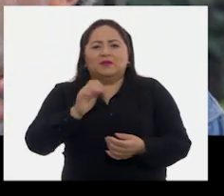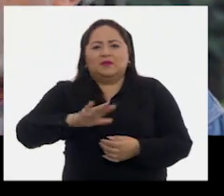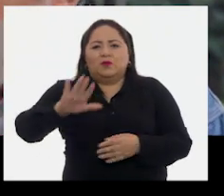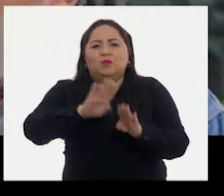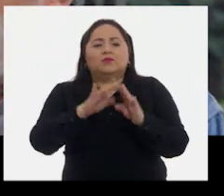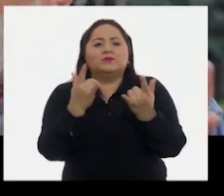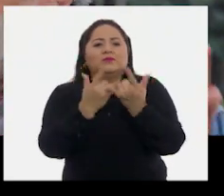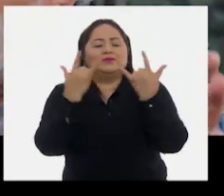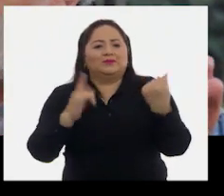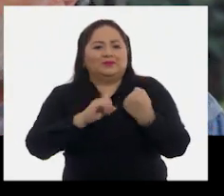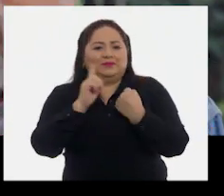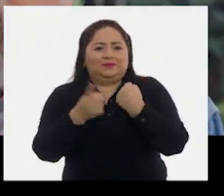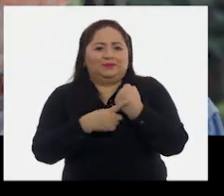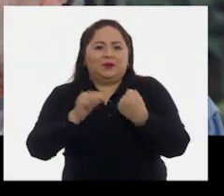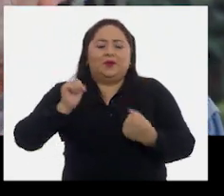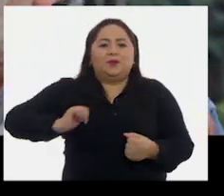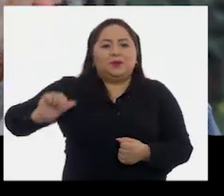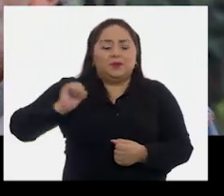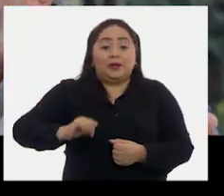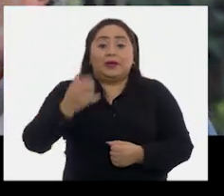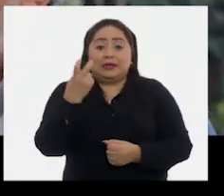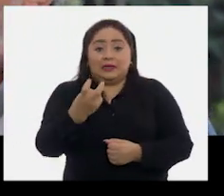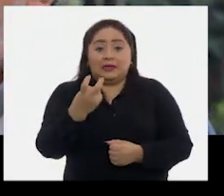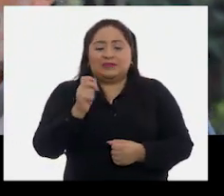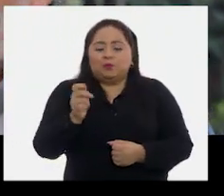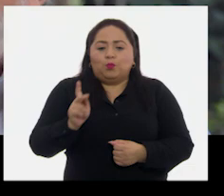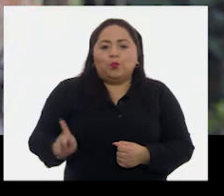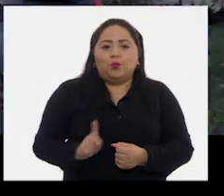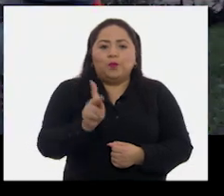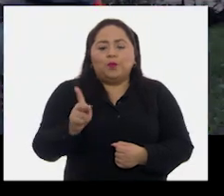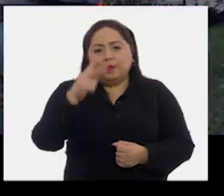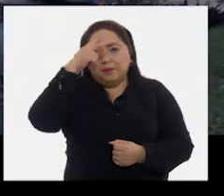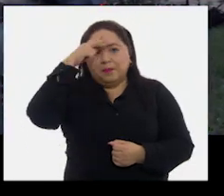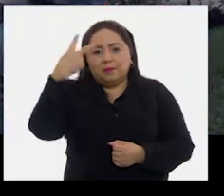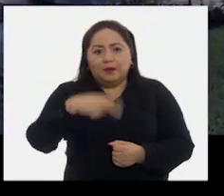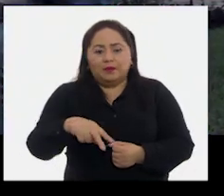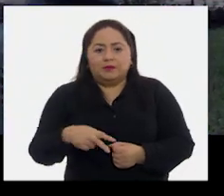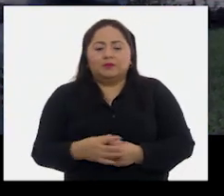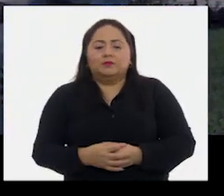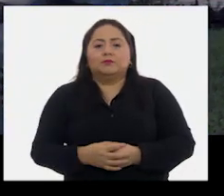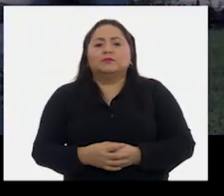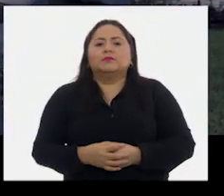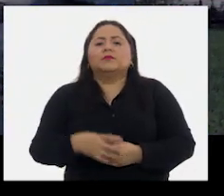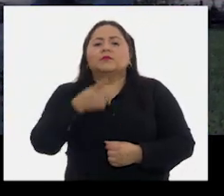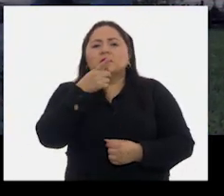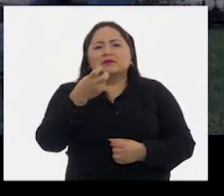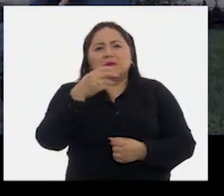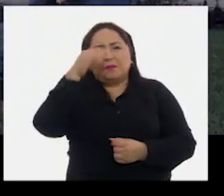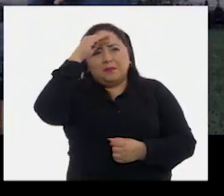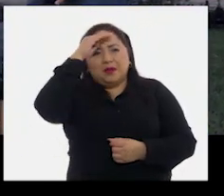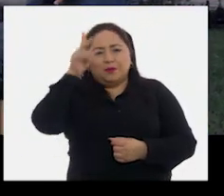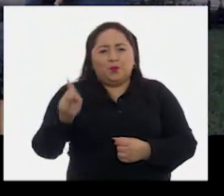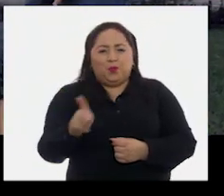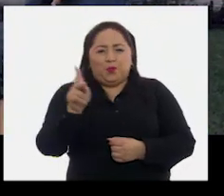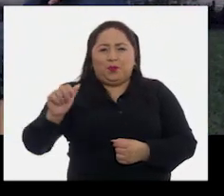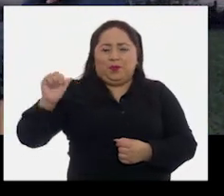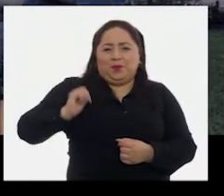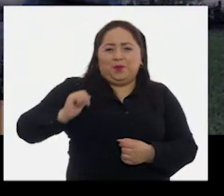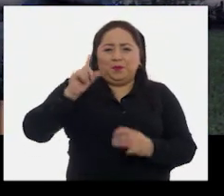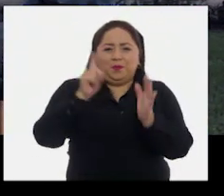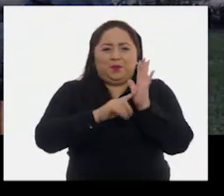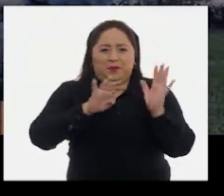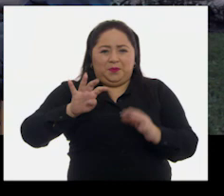la historia contemporánea, y que es el pueblo de México, ¿no? O sea, lo que se consideraba pueblo en el siglo